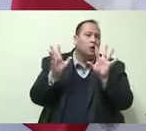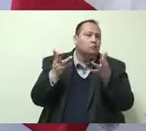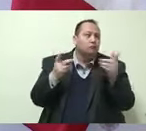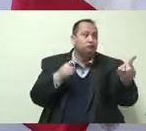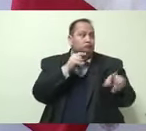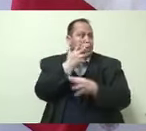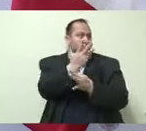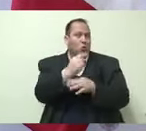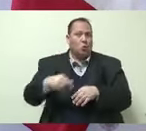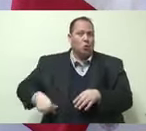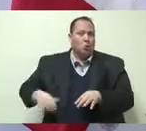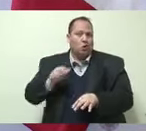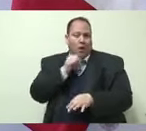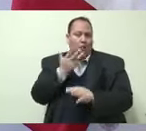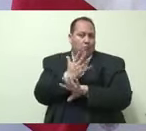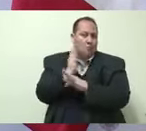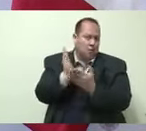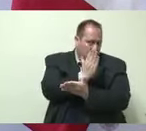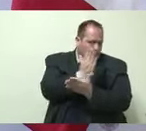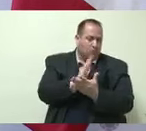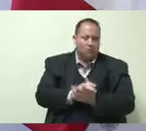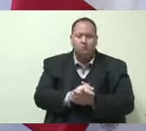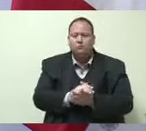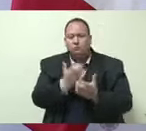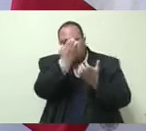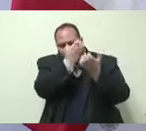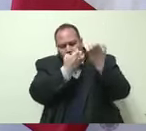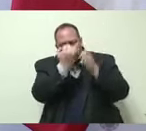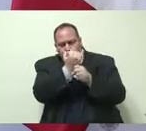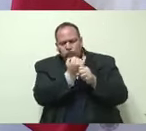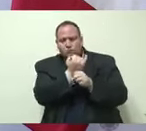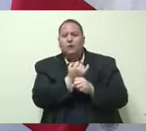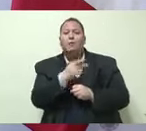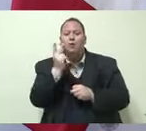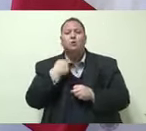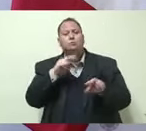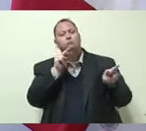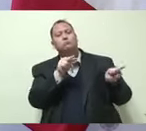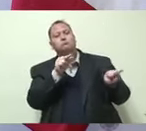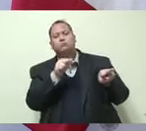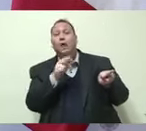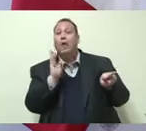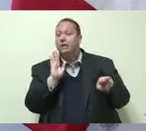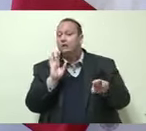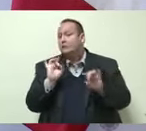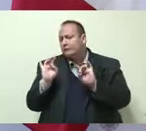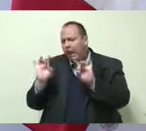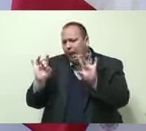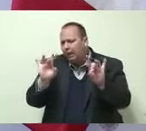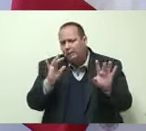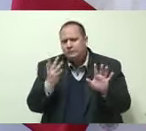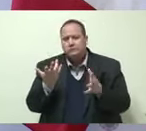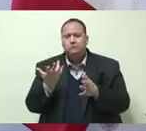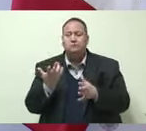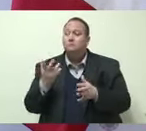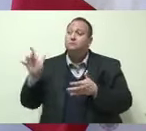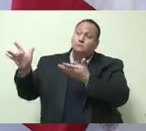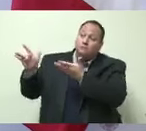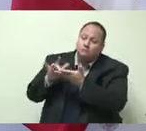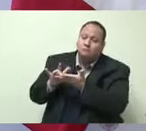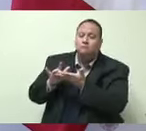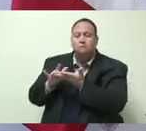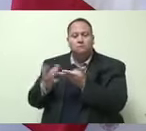no puedan tener quizá alguna relación con los hechos, pero estaremos nosotros por supuesto muy al pendiente para disponer de cualquier tipo de apoyo,